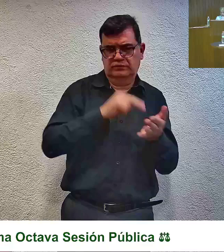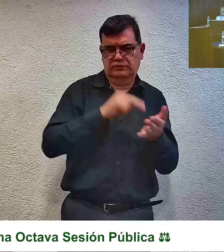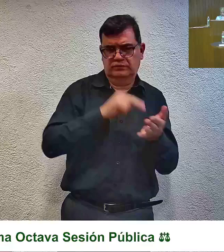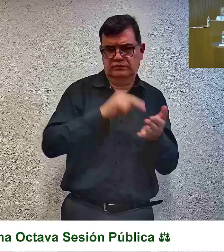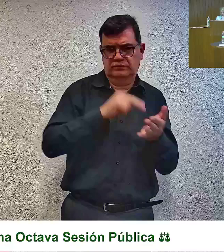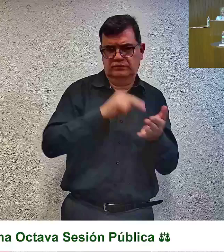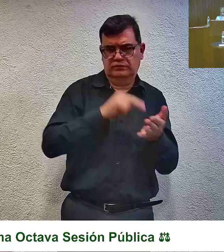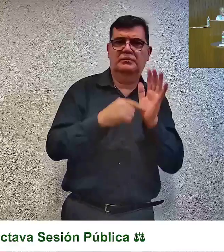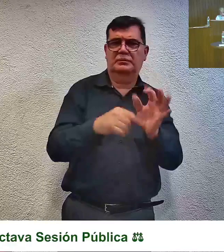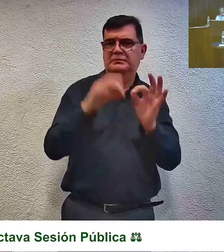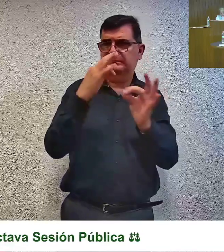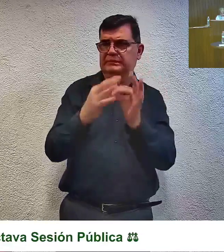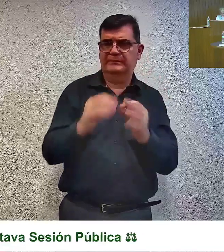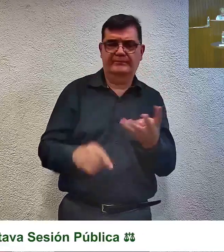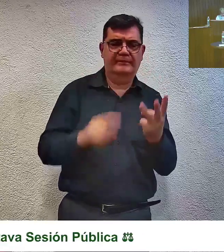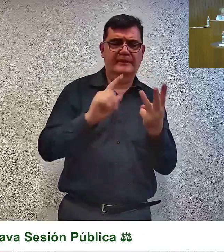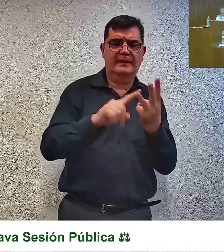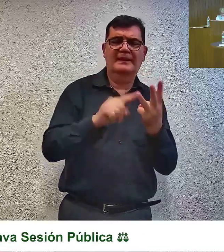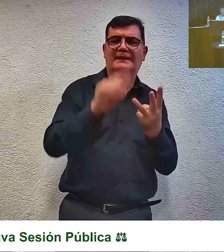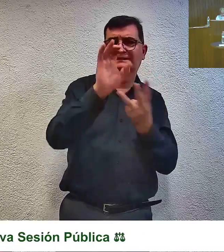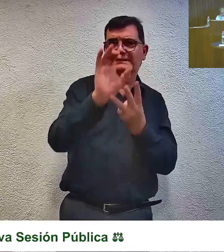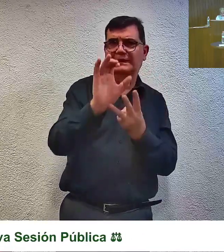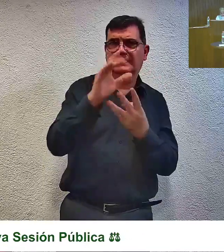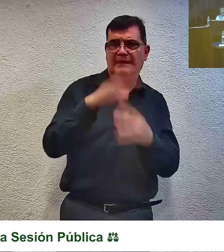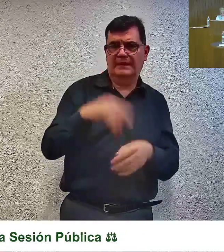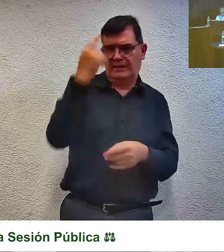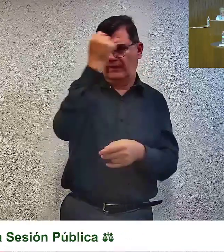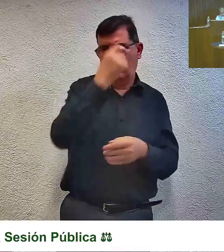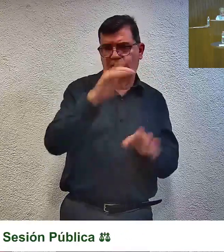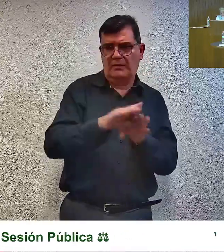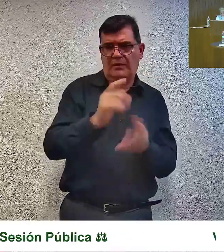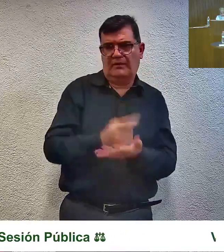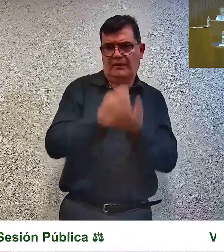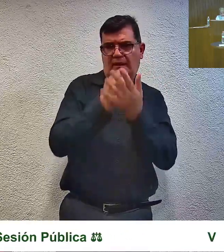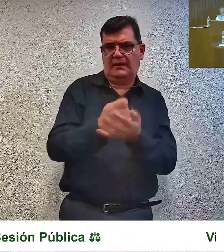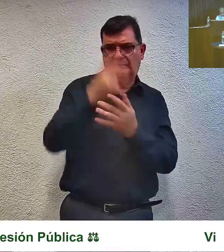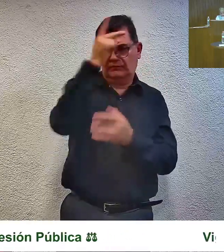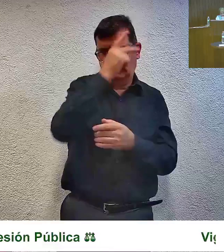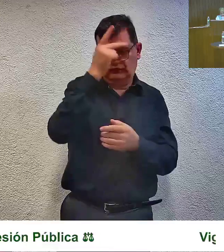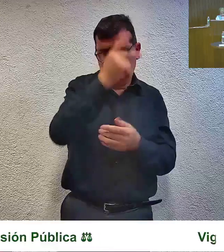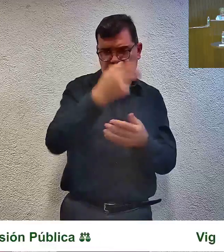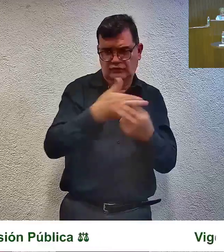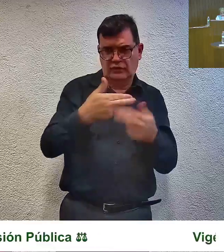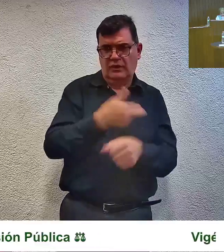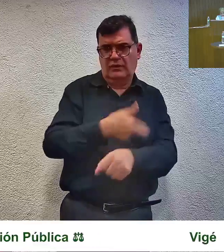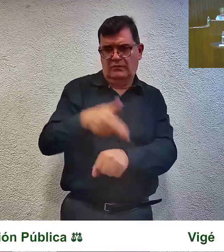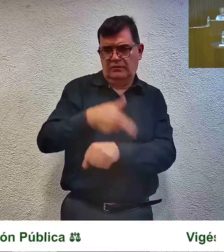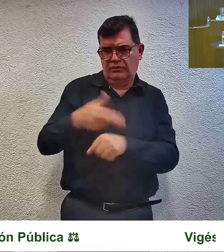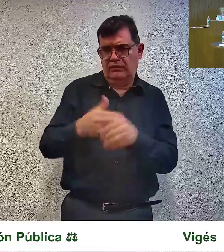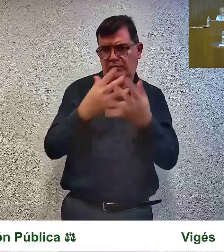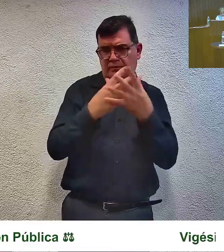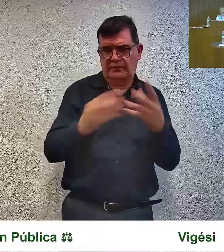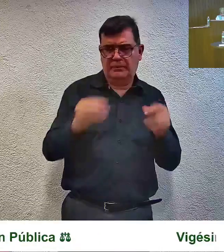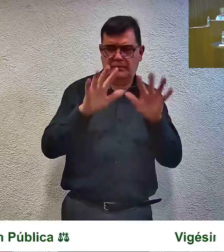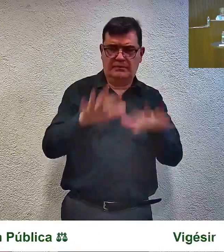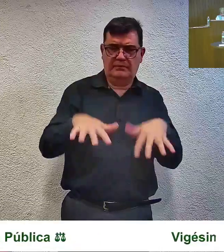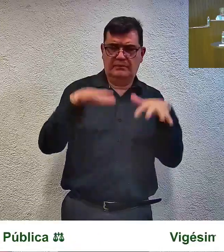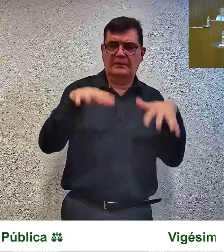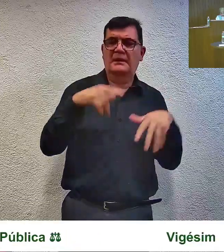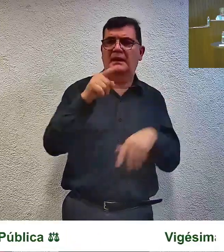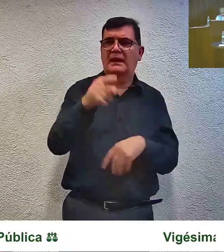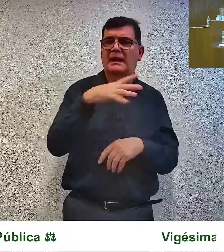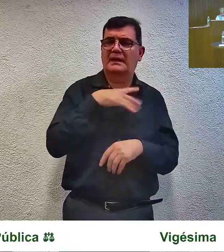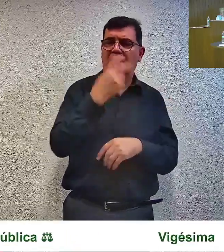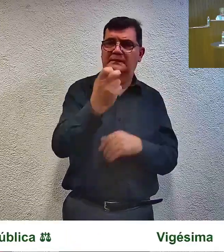instructora. Inciso C. Terapia de recuperación psicológica de la denunciante. En el acuerdo plenario se determinó que